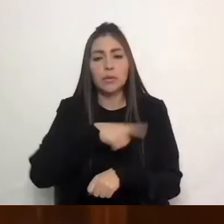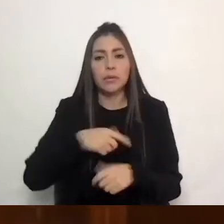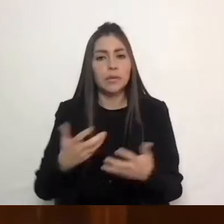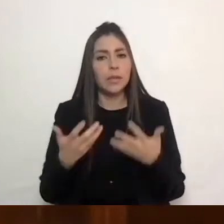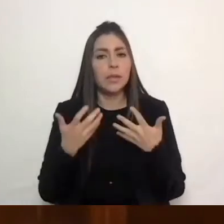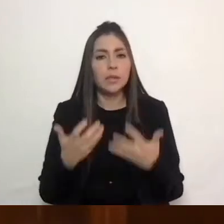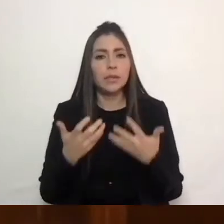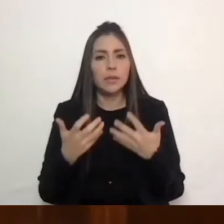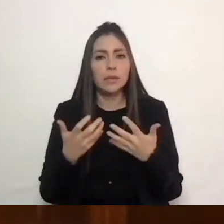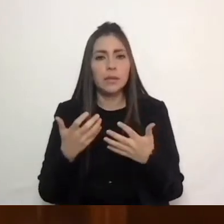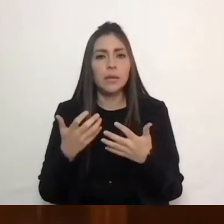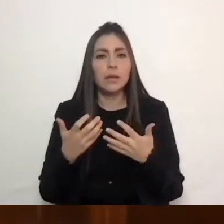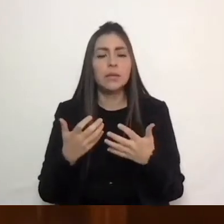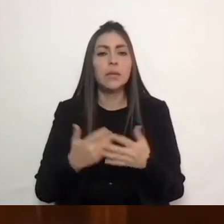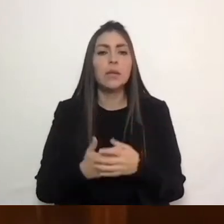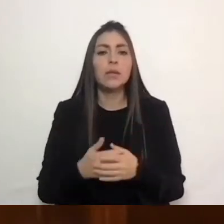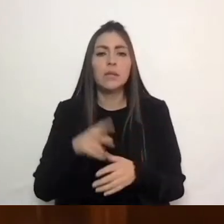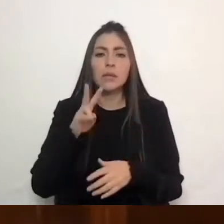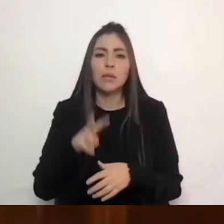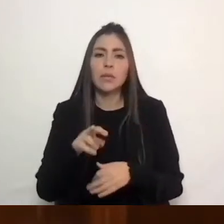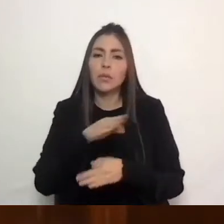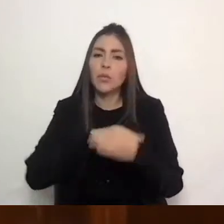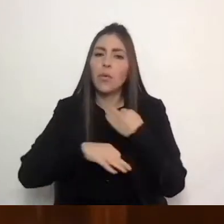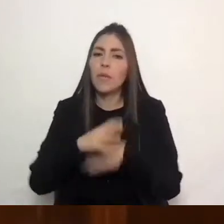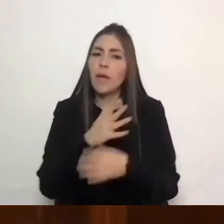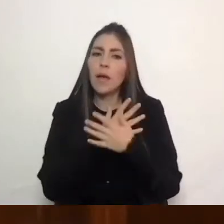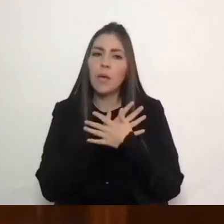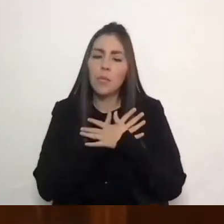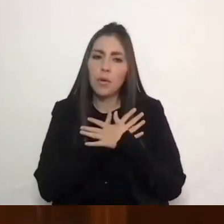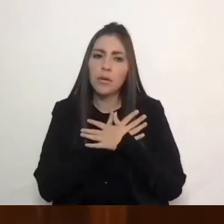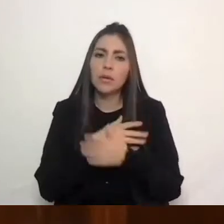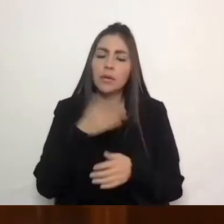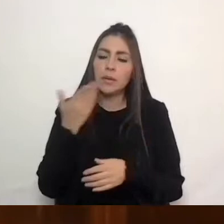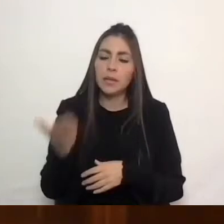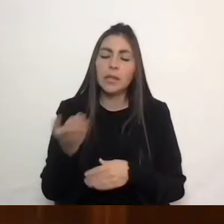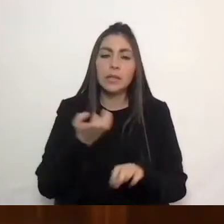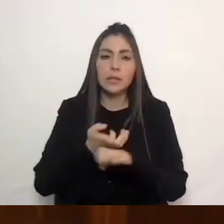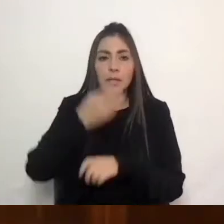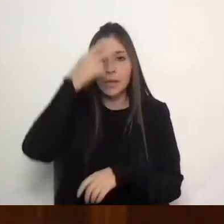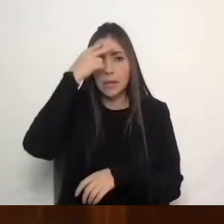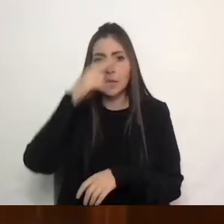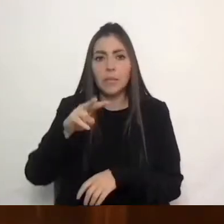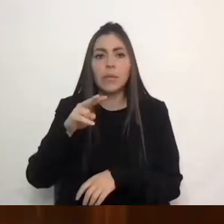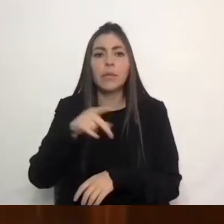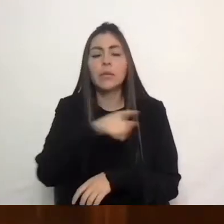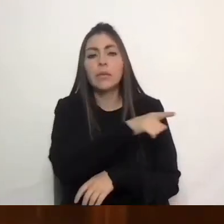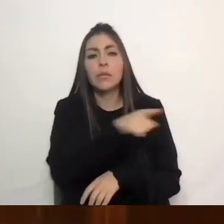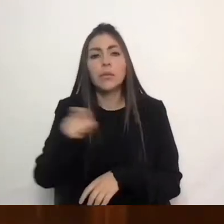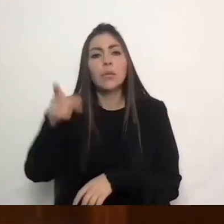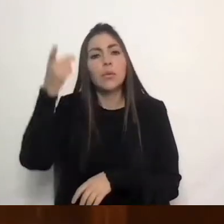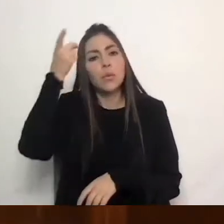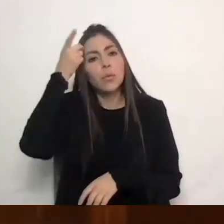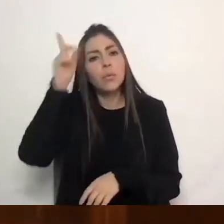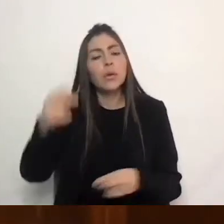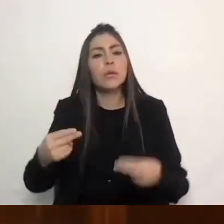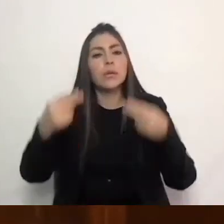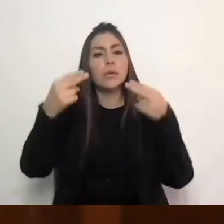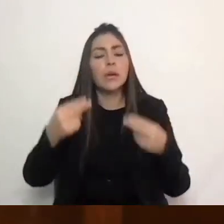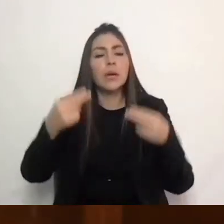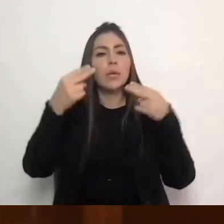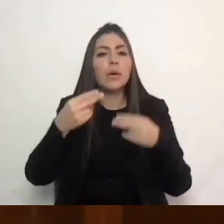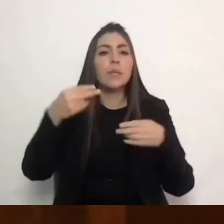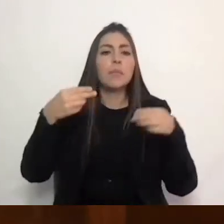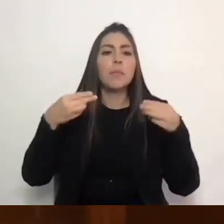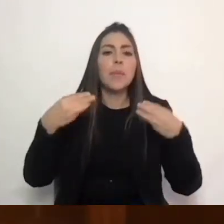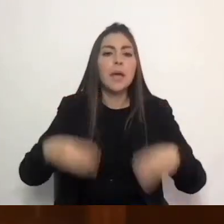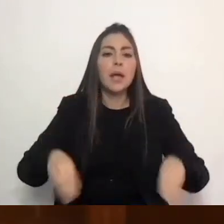todo nuestro amor a este Estado de México, por los locatarios de los mercados públicos, por los